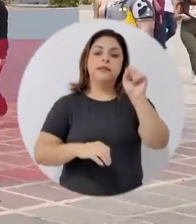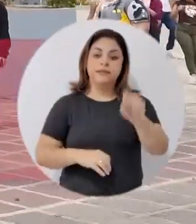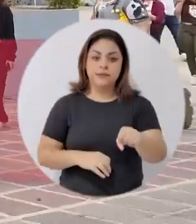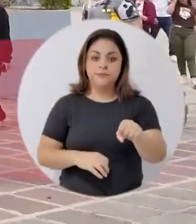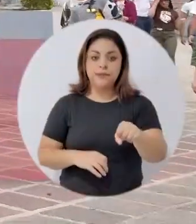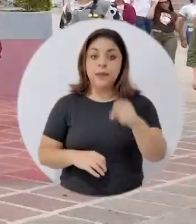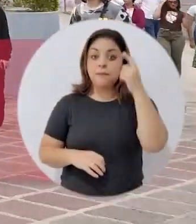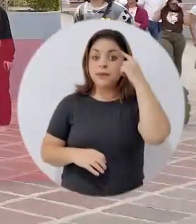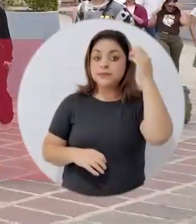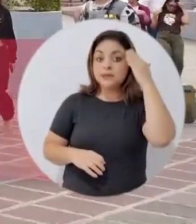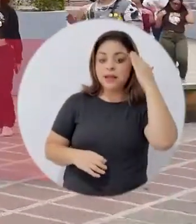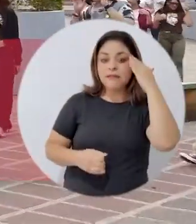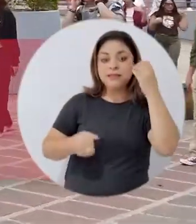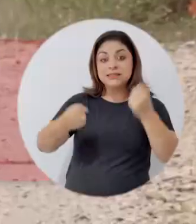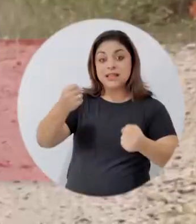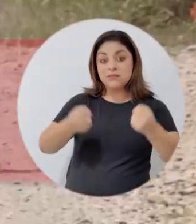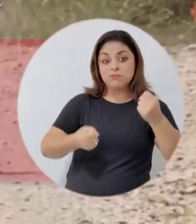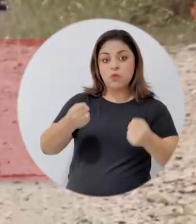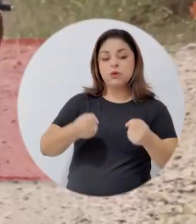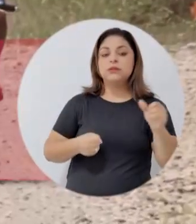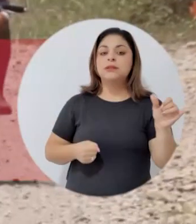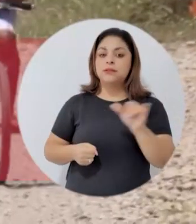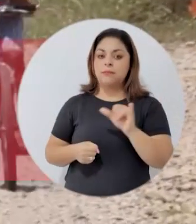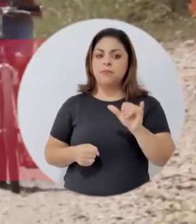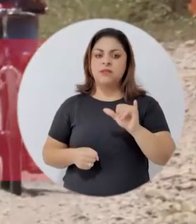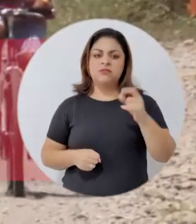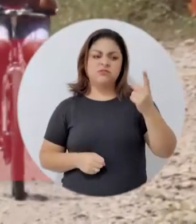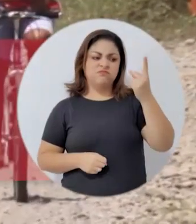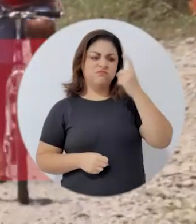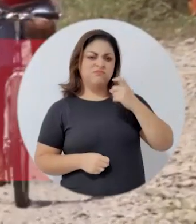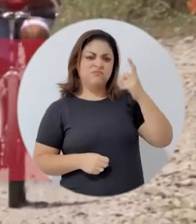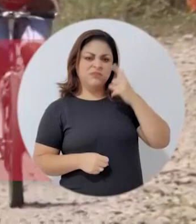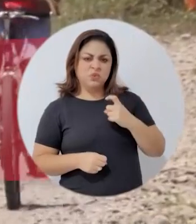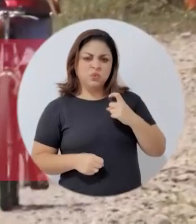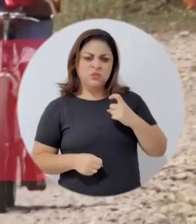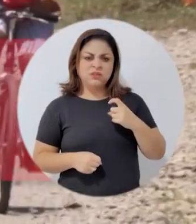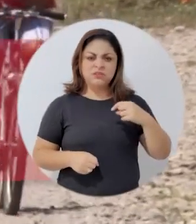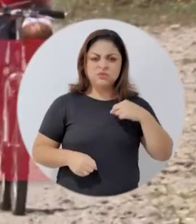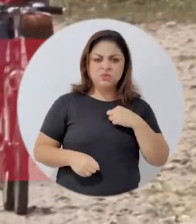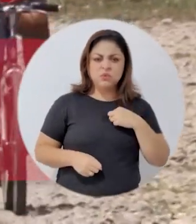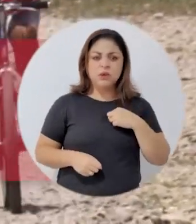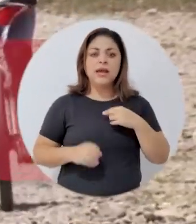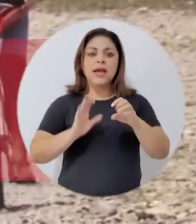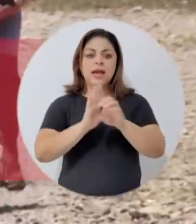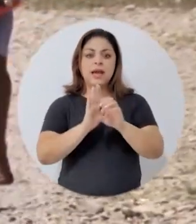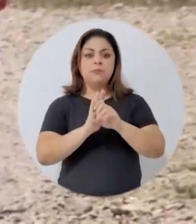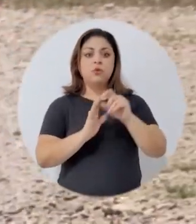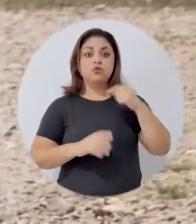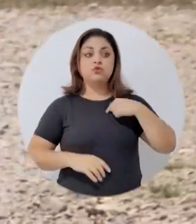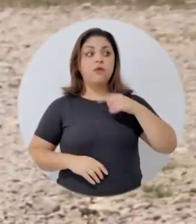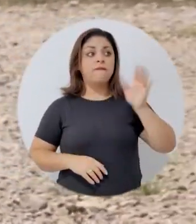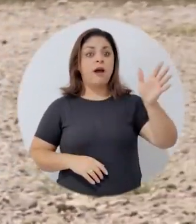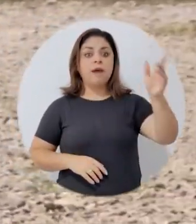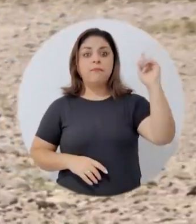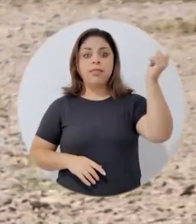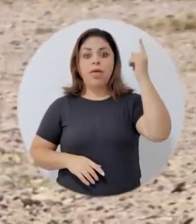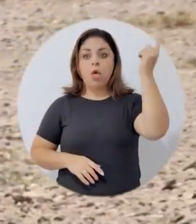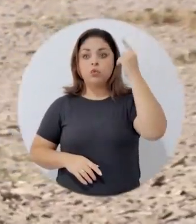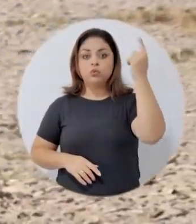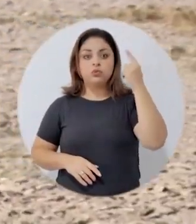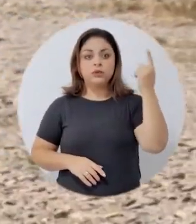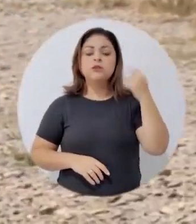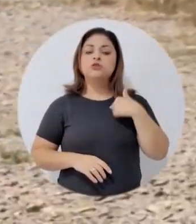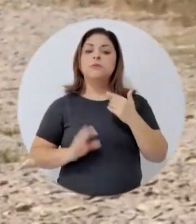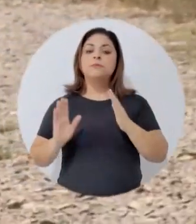del sector transporte, pues si preguntarnos verdaderamente a la hora de hacer mandados, planificar muy bien para